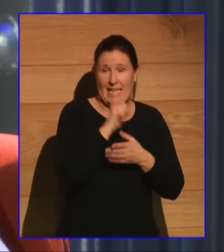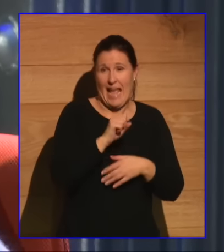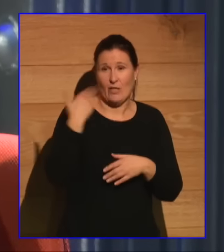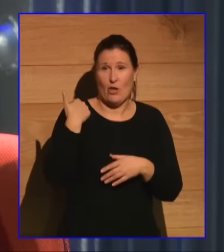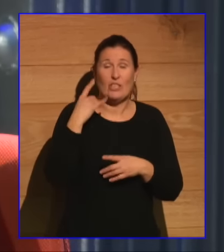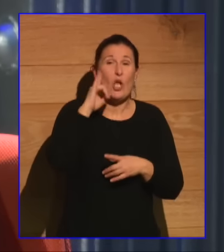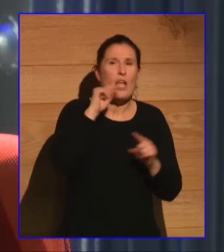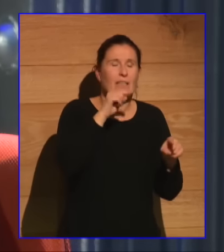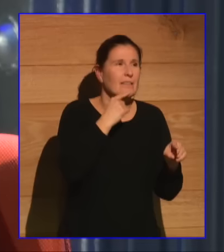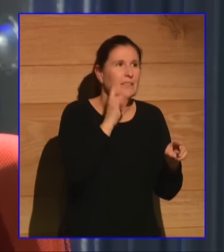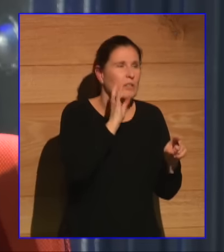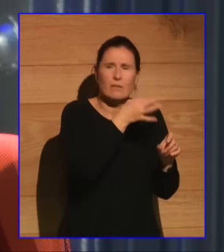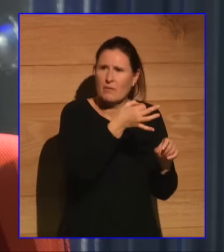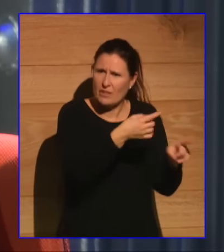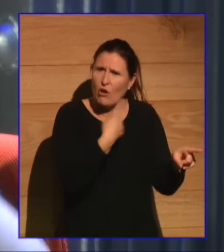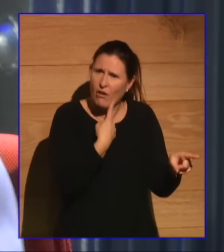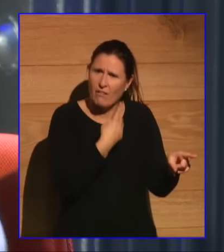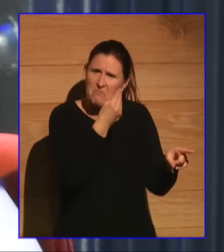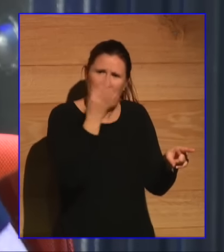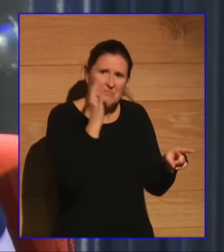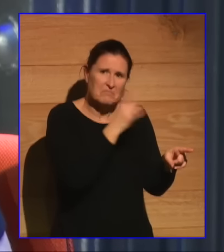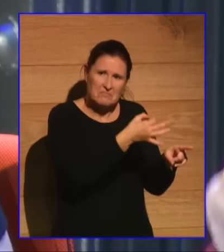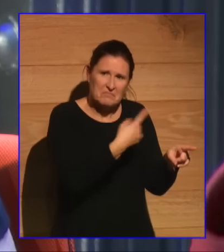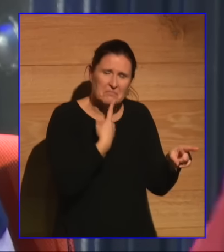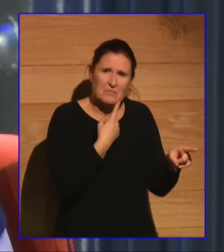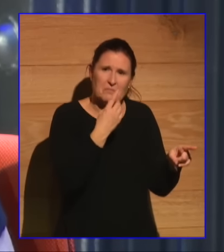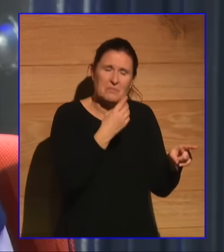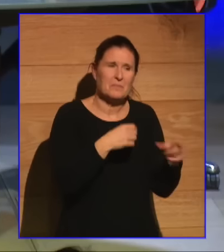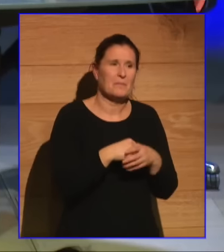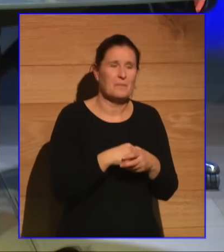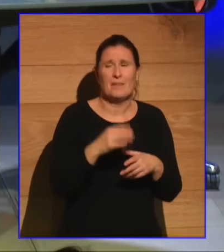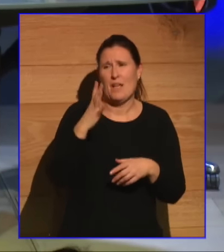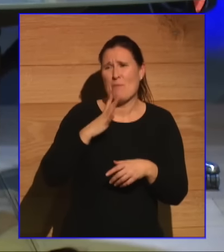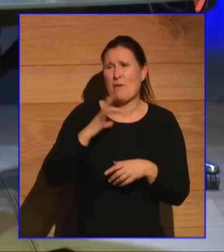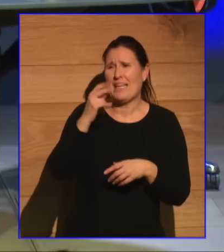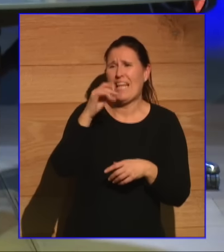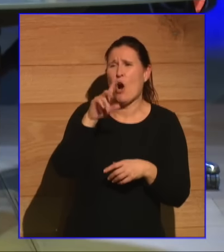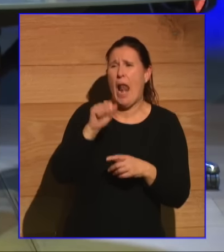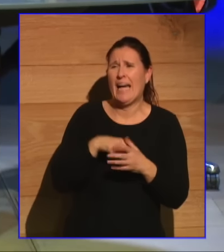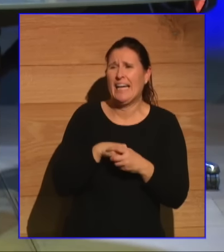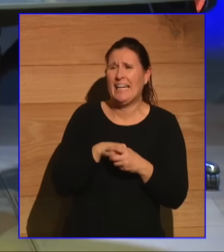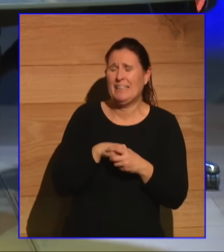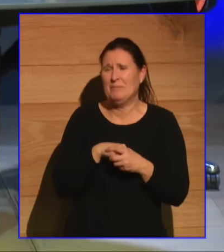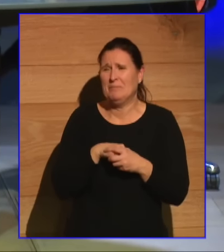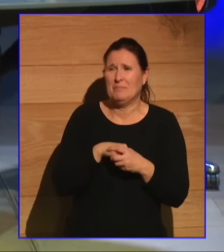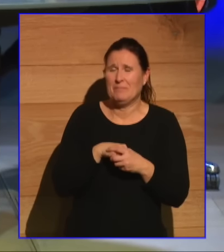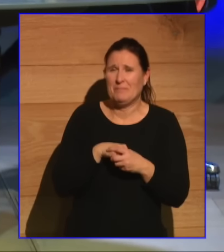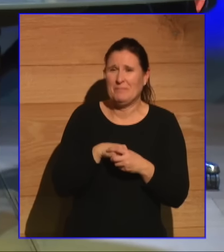Entonces se que lo bordas. Se asustaba. Se caería al suelo. Por favor, que sea un koala.